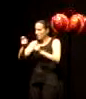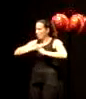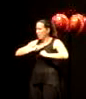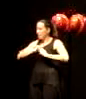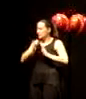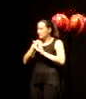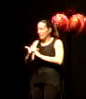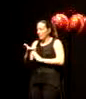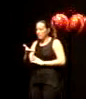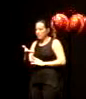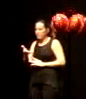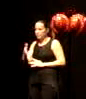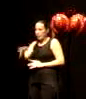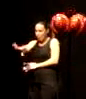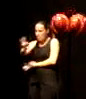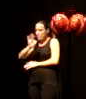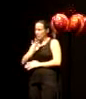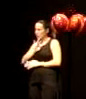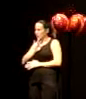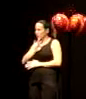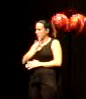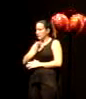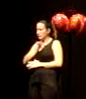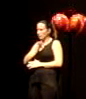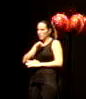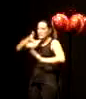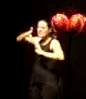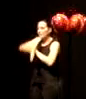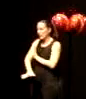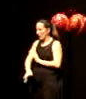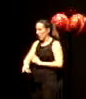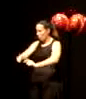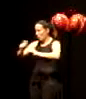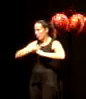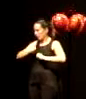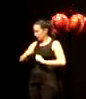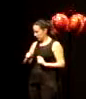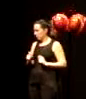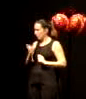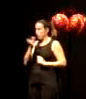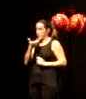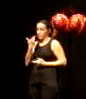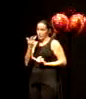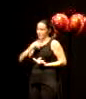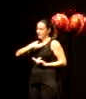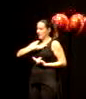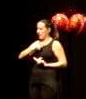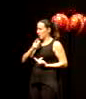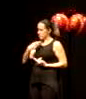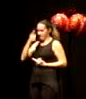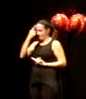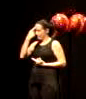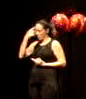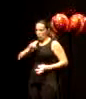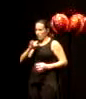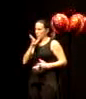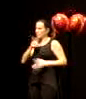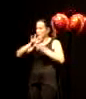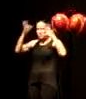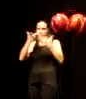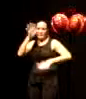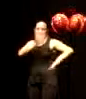la posibilidad de generar sentido donde, en mi opinión como ateo, no lo hay. El mundo es un elemento